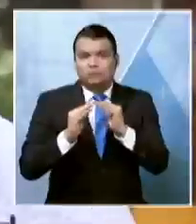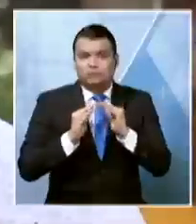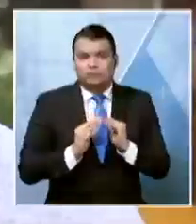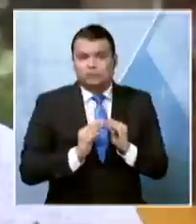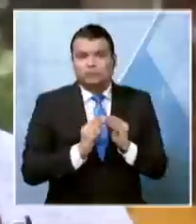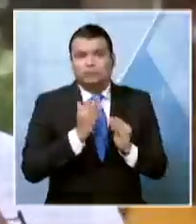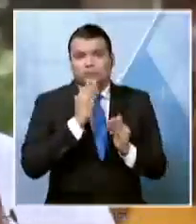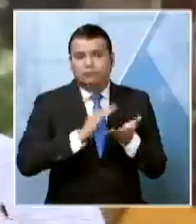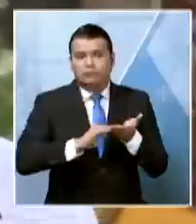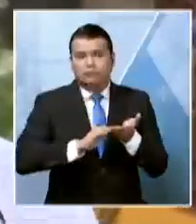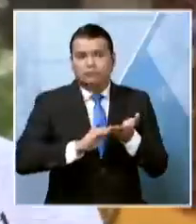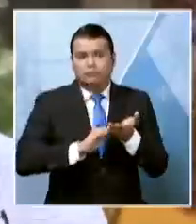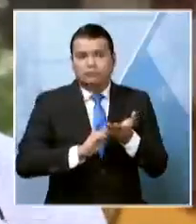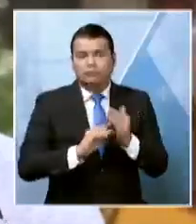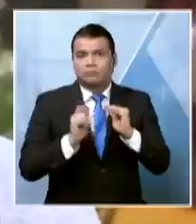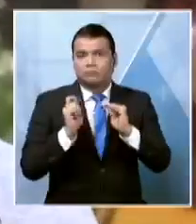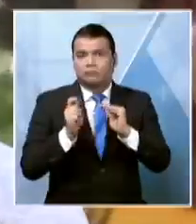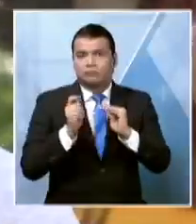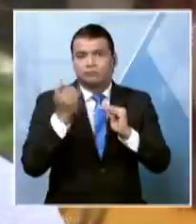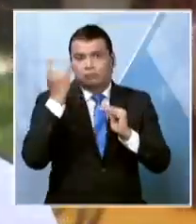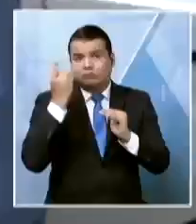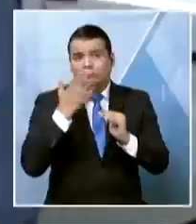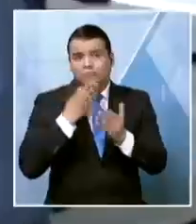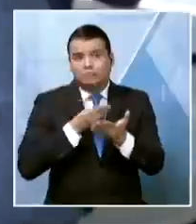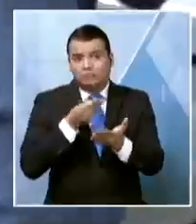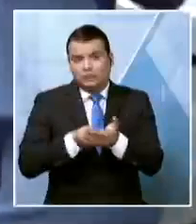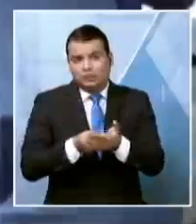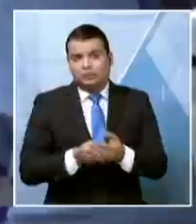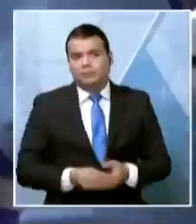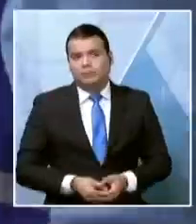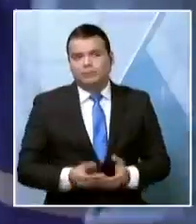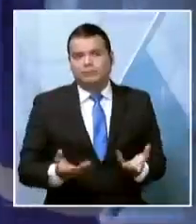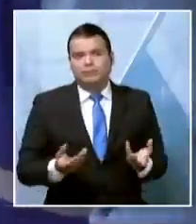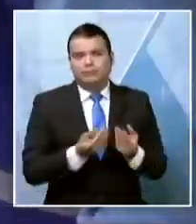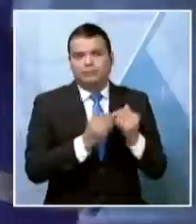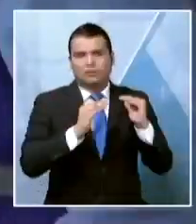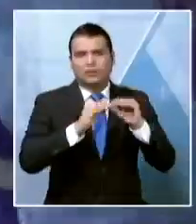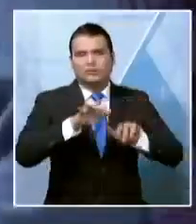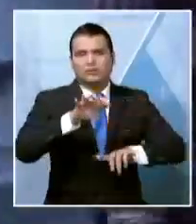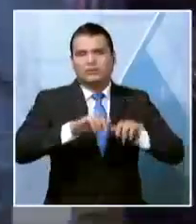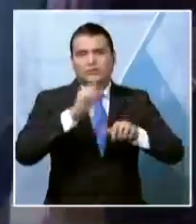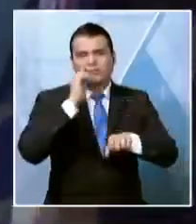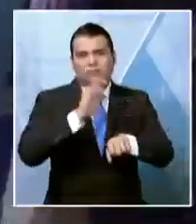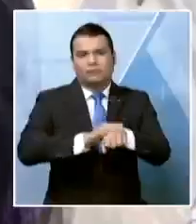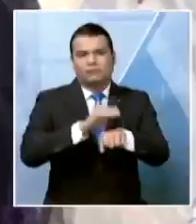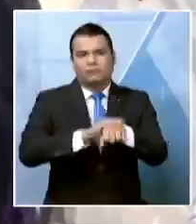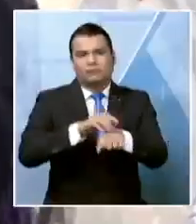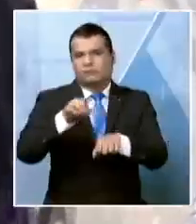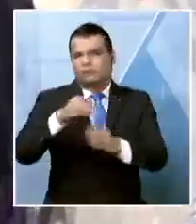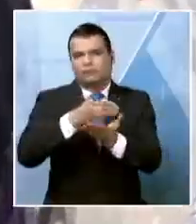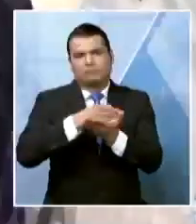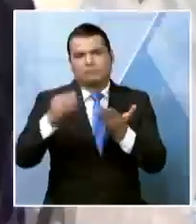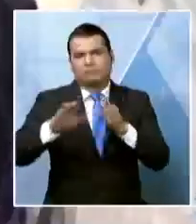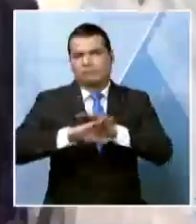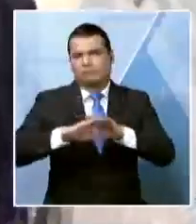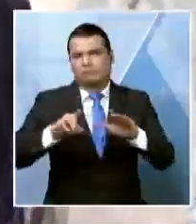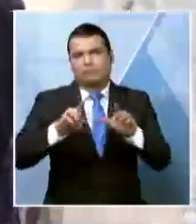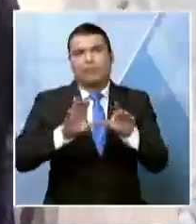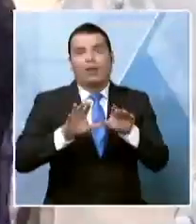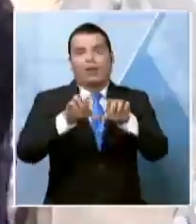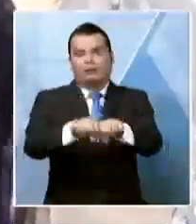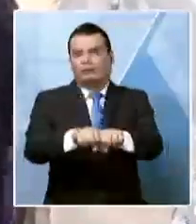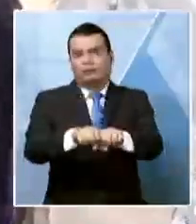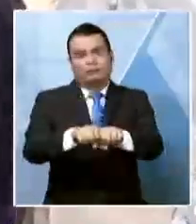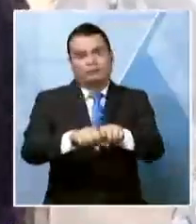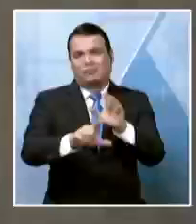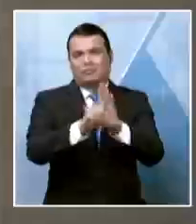para poderlo habitar y poderlo pagar de una forma pacífica. La Secretaría de Vivienda de Cali, por su parte, llegó hasta esta zona. Dicen que no van a permitir